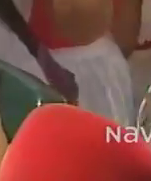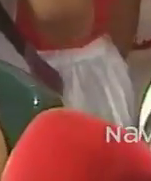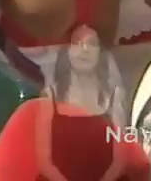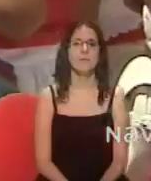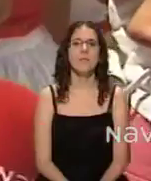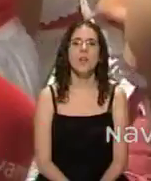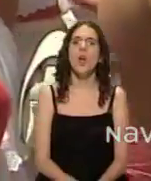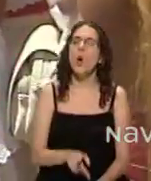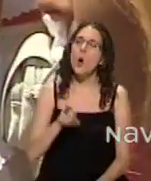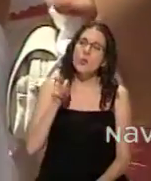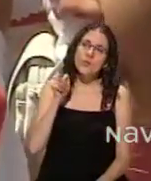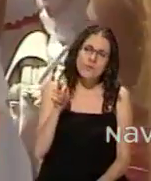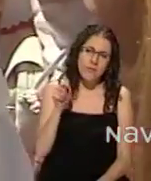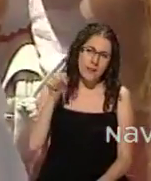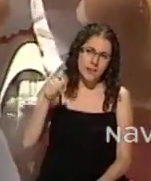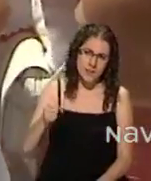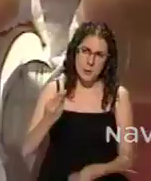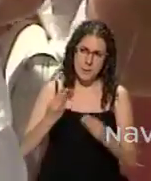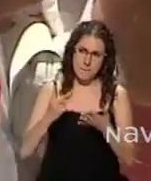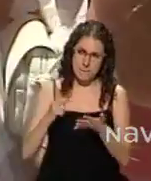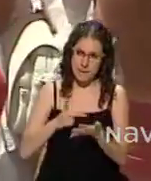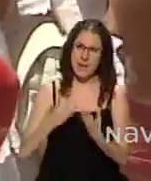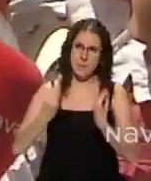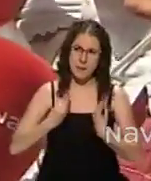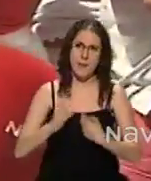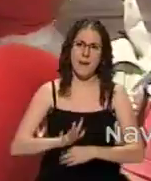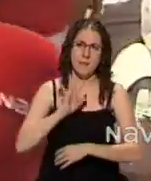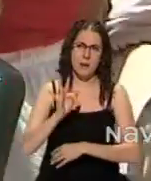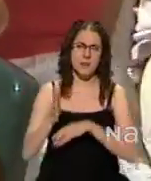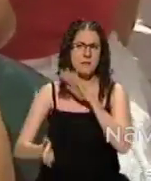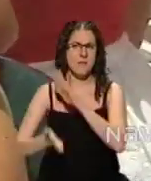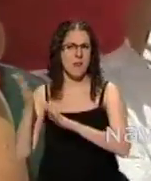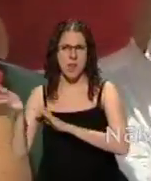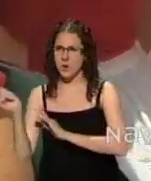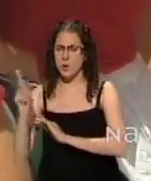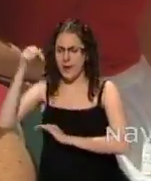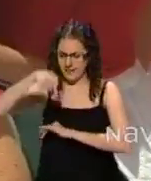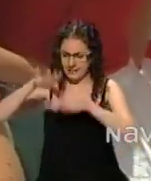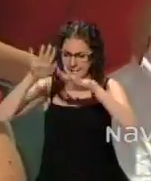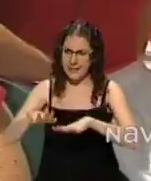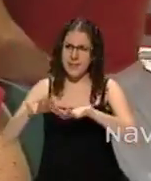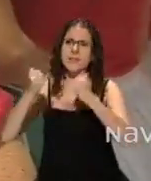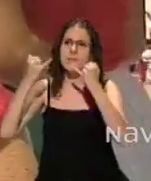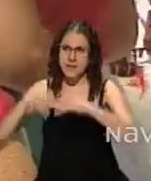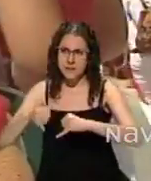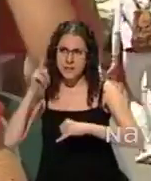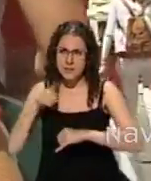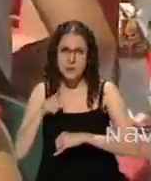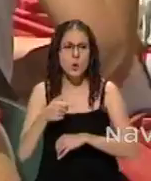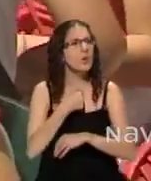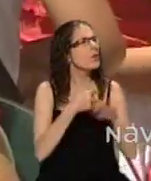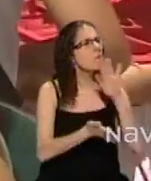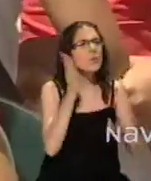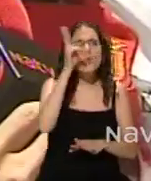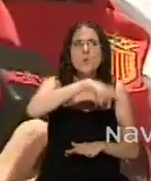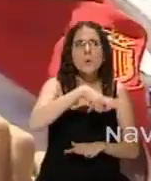¿Eres de las vianesas que siempre se queda para celebrar las fiestas de su localidad? Nunca me he marchado, una vez creo que me marché, me